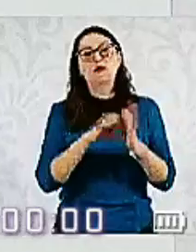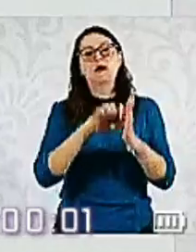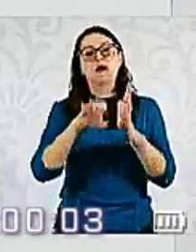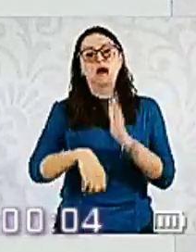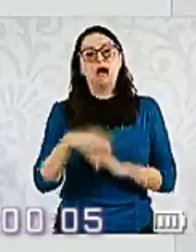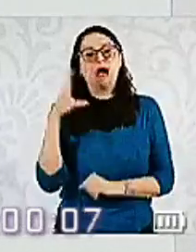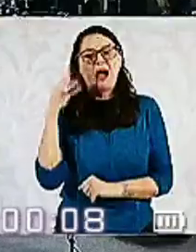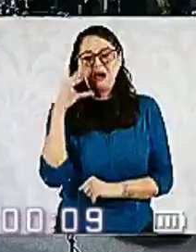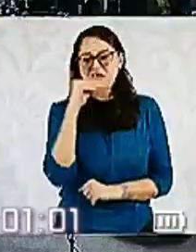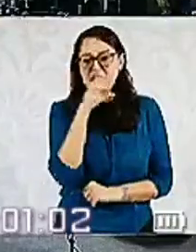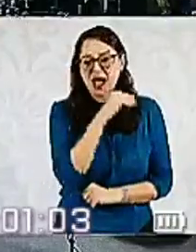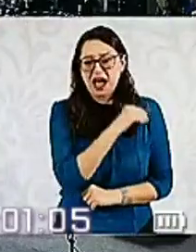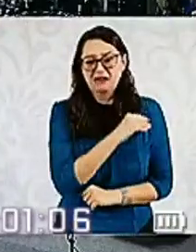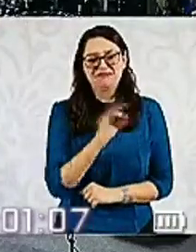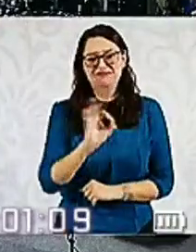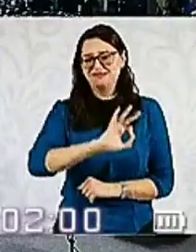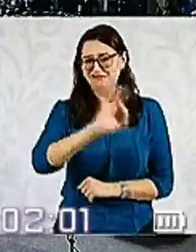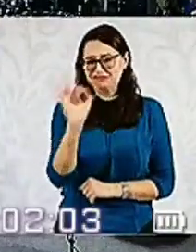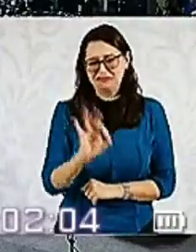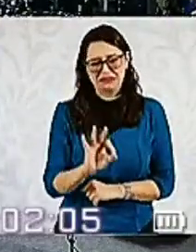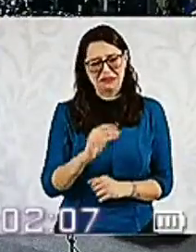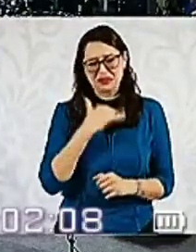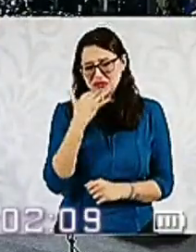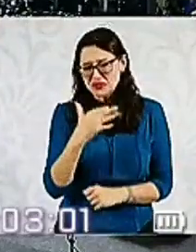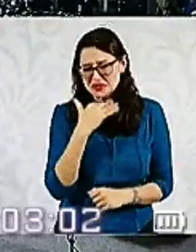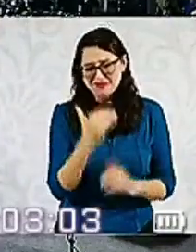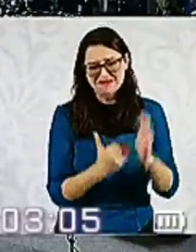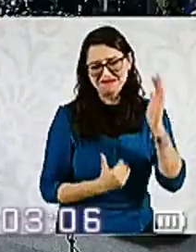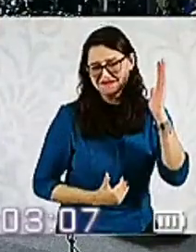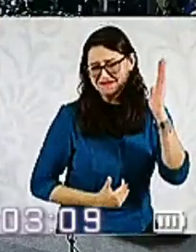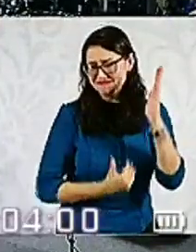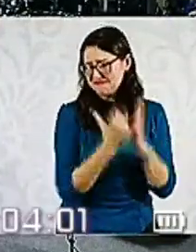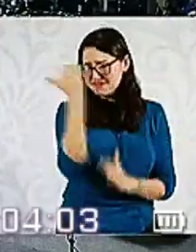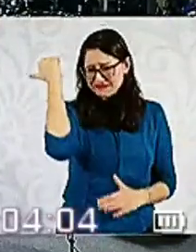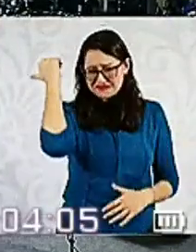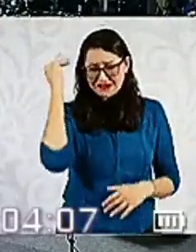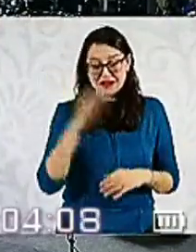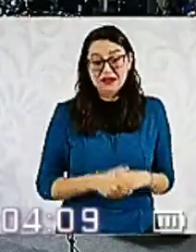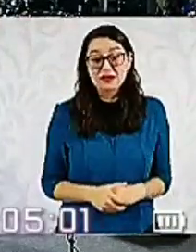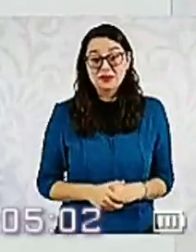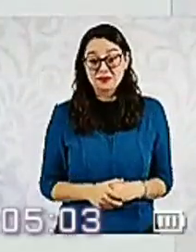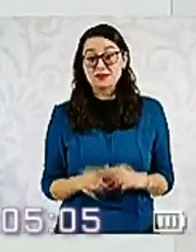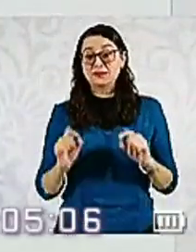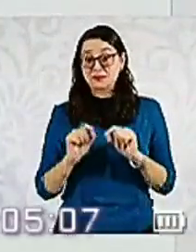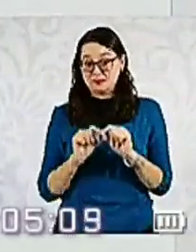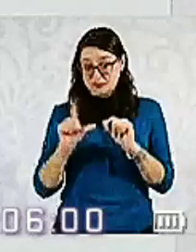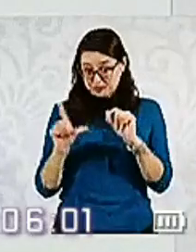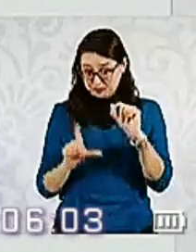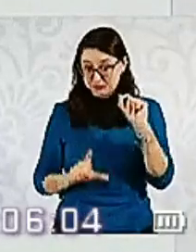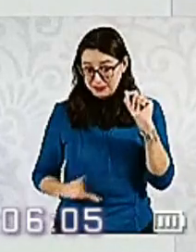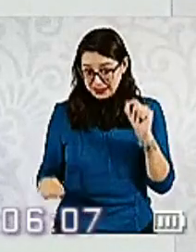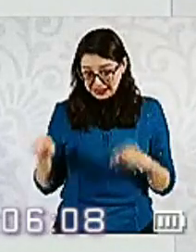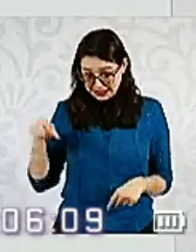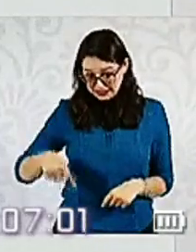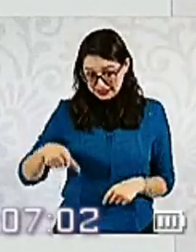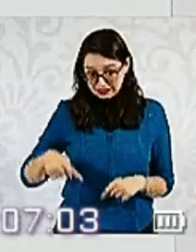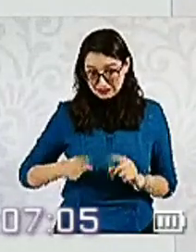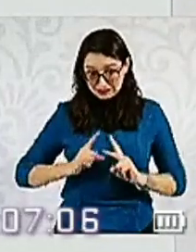son muy altas, desafortunadamente. En México hay estadísticas